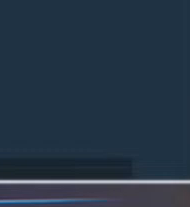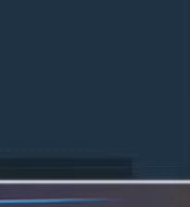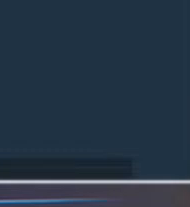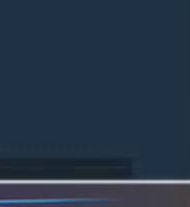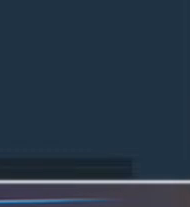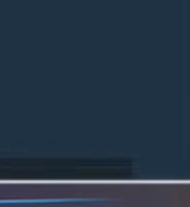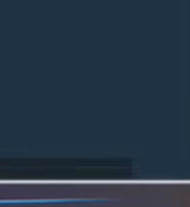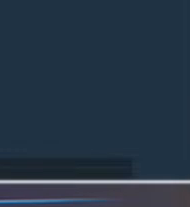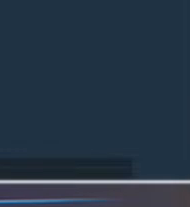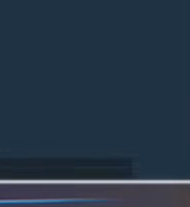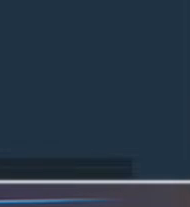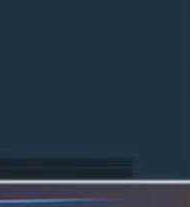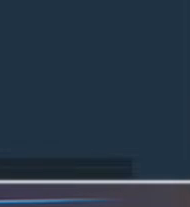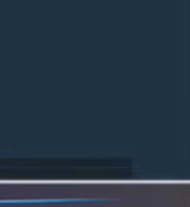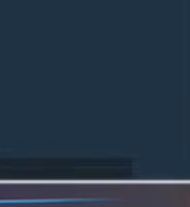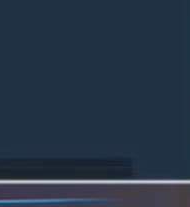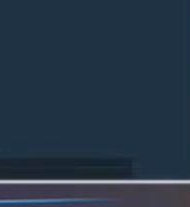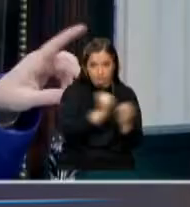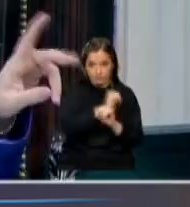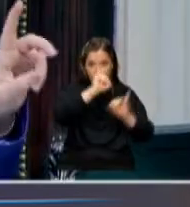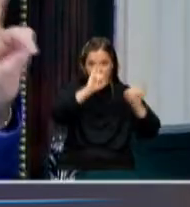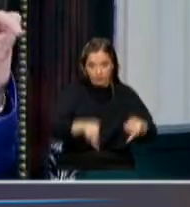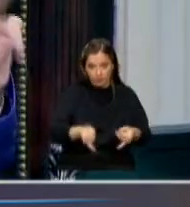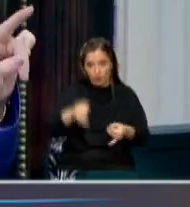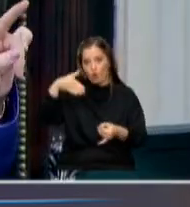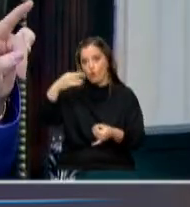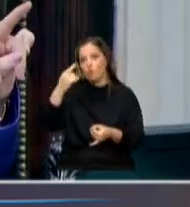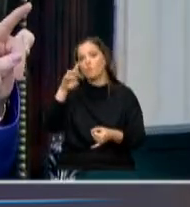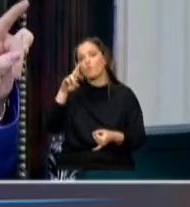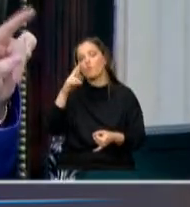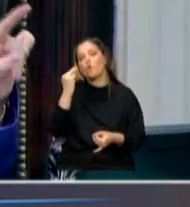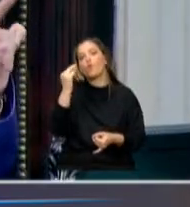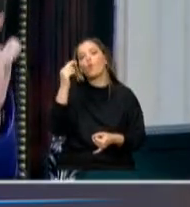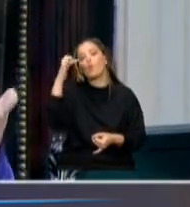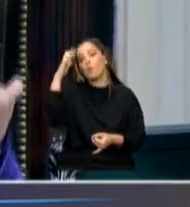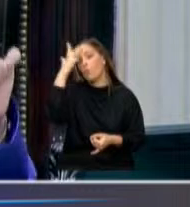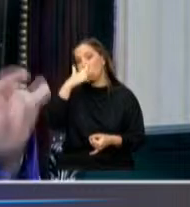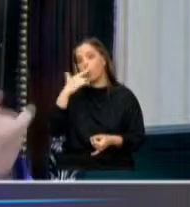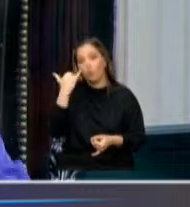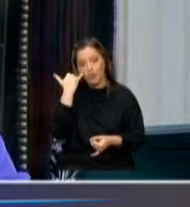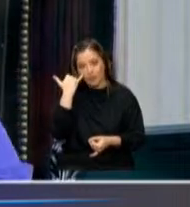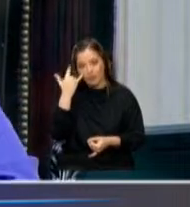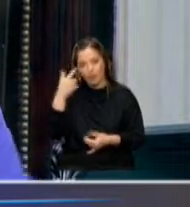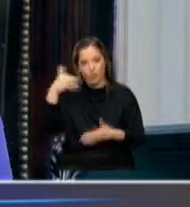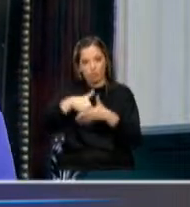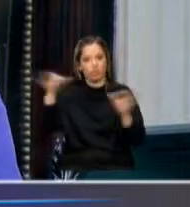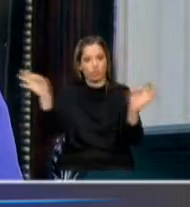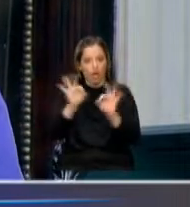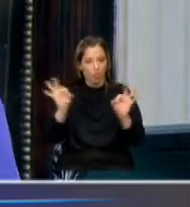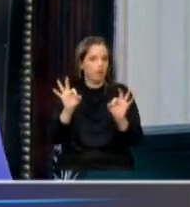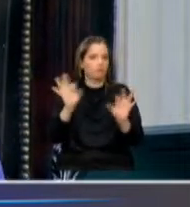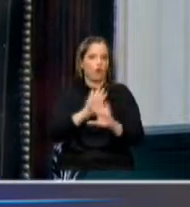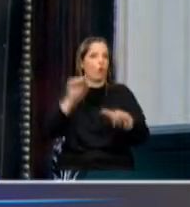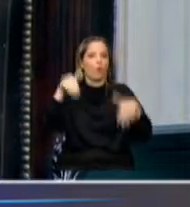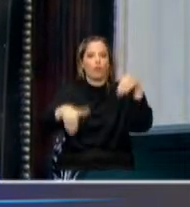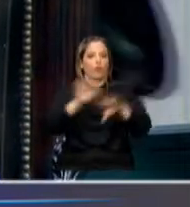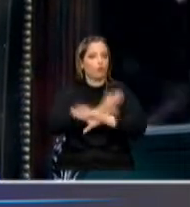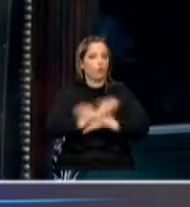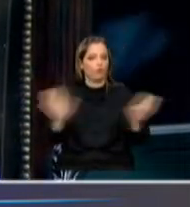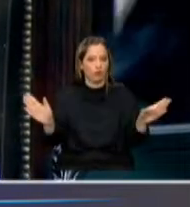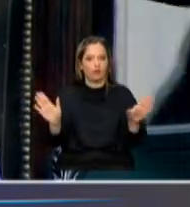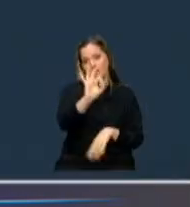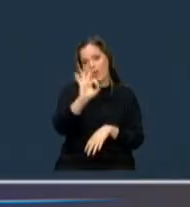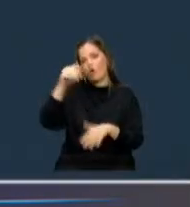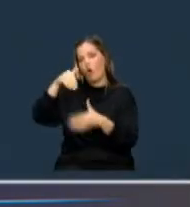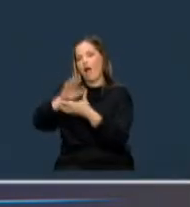Pablo Yedlin, digamos que vuelve a la Cámara luego de haber estado 2 años en el Senado, de haber intervenido largamente en cuestiones